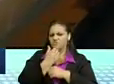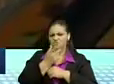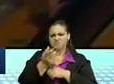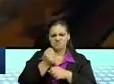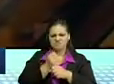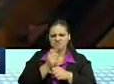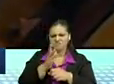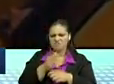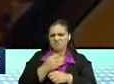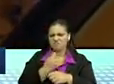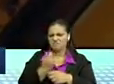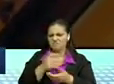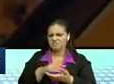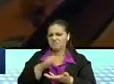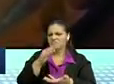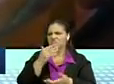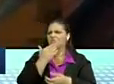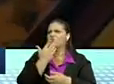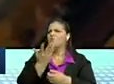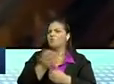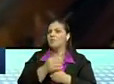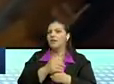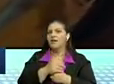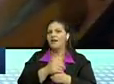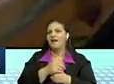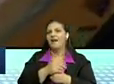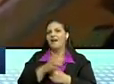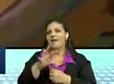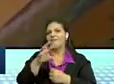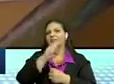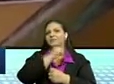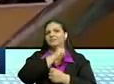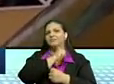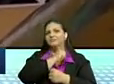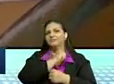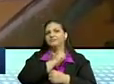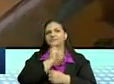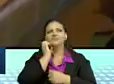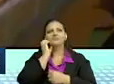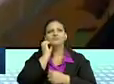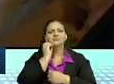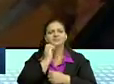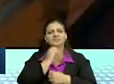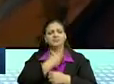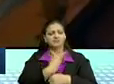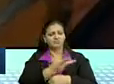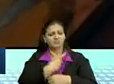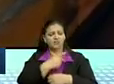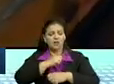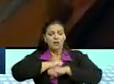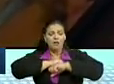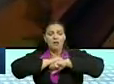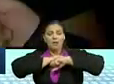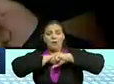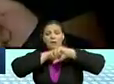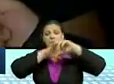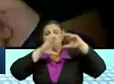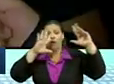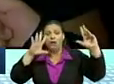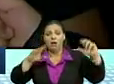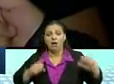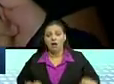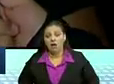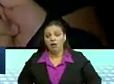billete, pues, el billete está resbalando. Exactamente. Está. Mientras tú y yo madrugamos para venir y usted también que está en su casa,